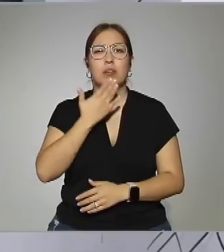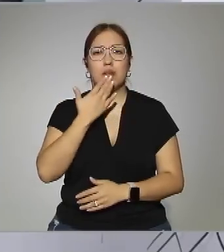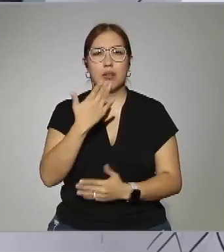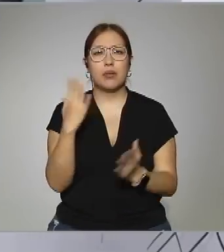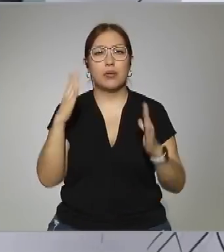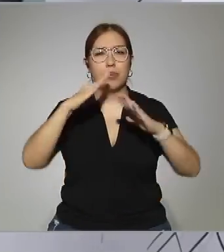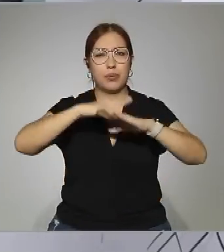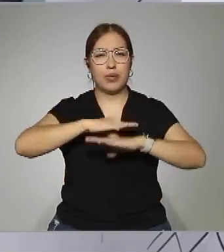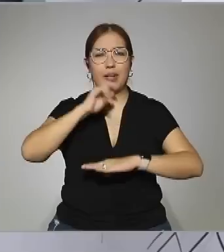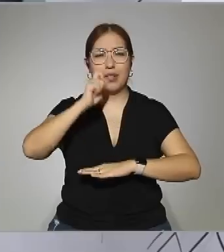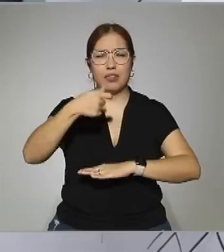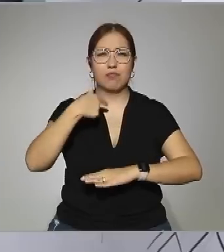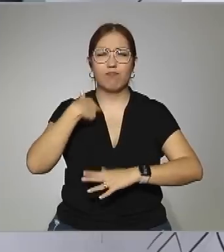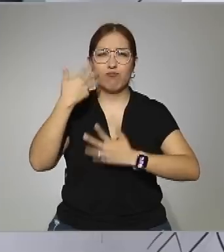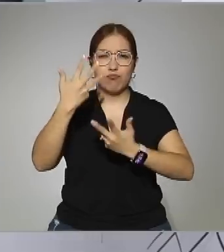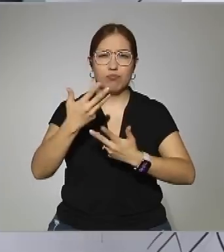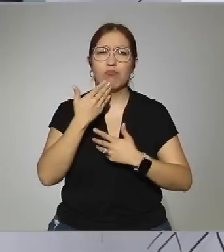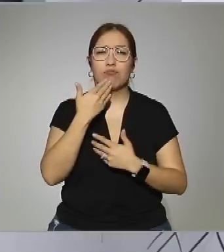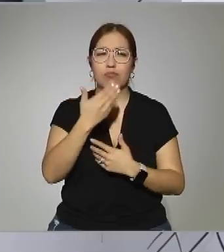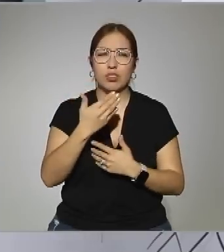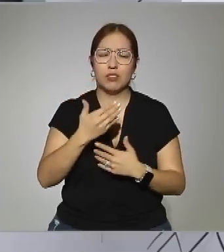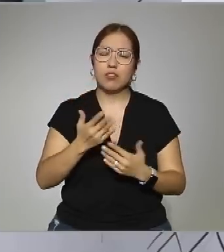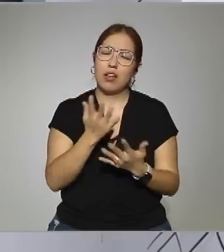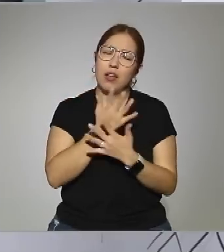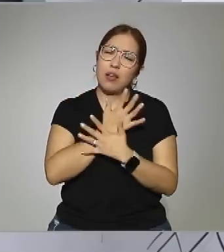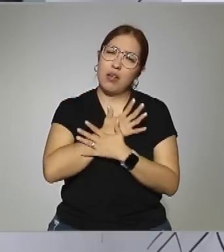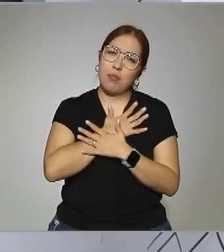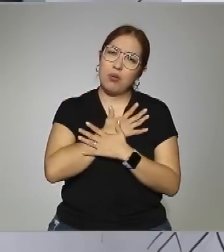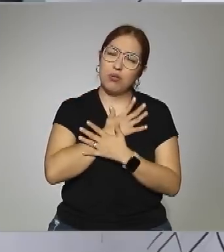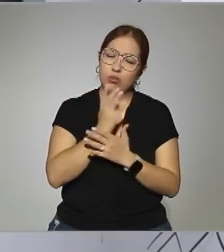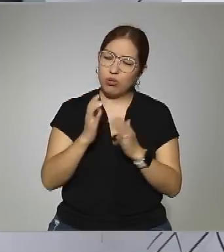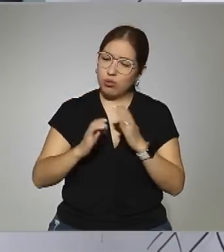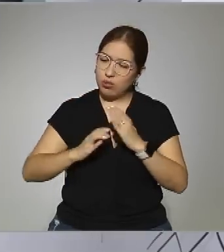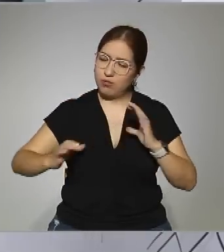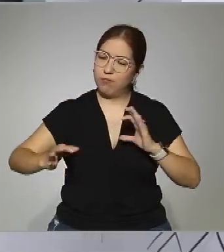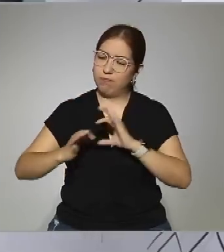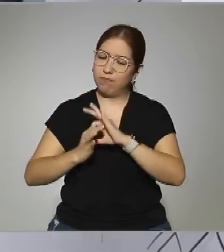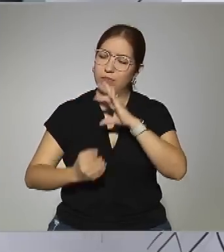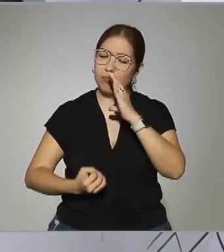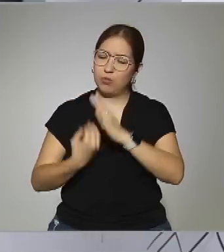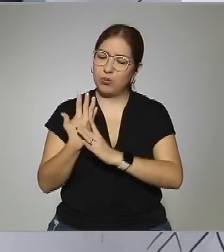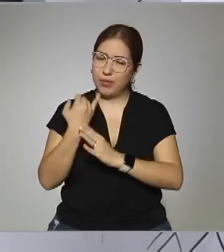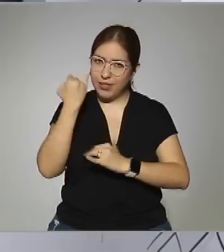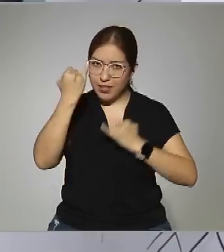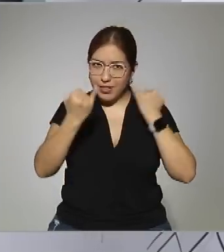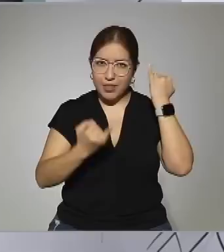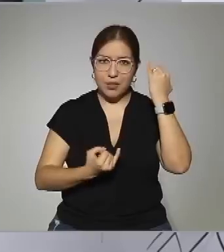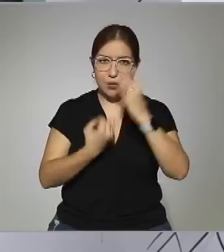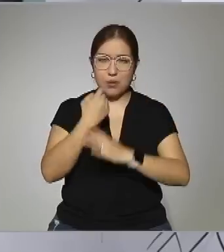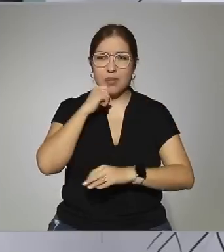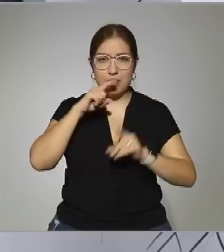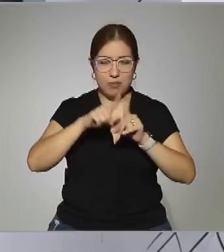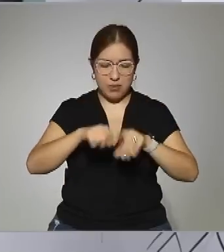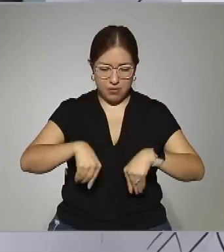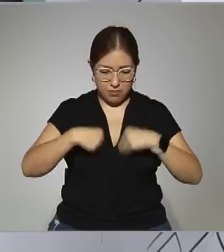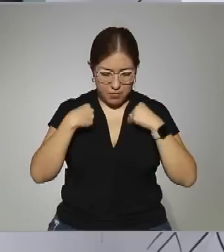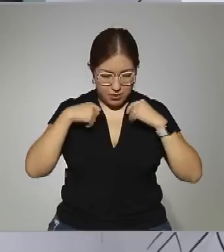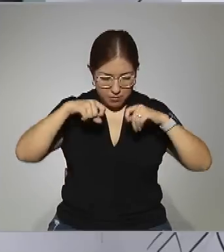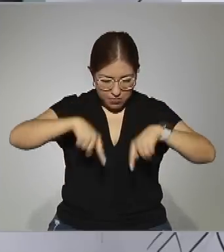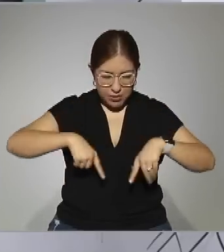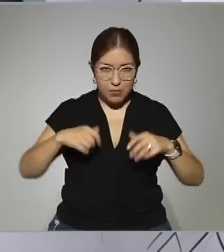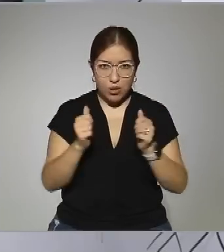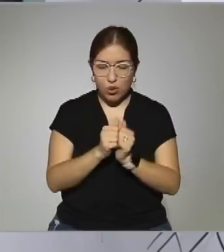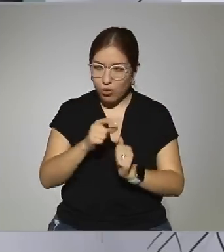la esperanza de mantener una adecuada capacidad de amar, construir y reconstituir creativamente la propia vida en relación con